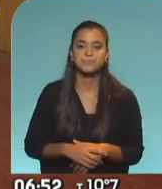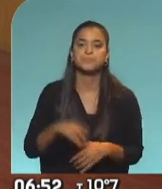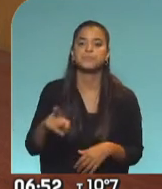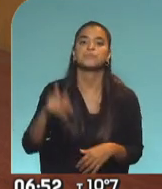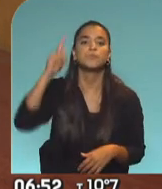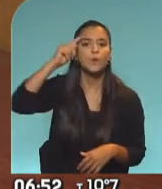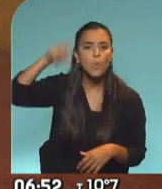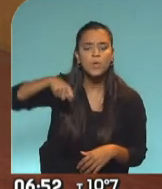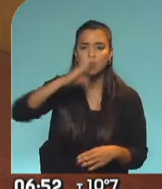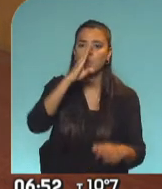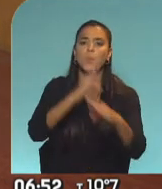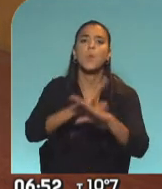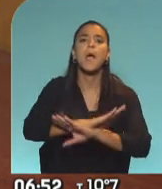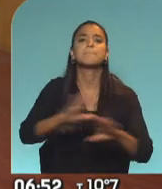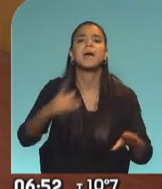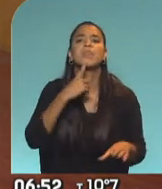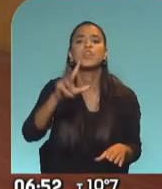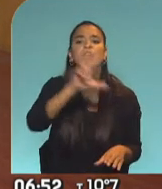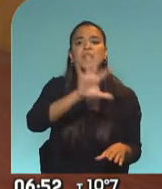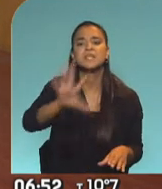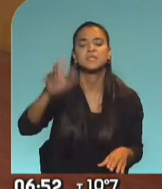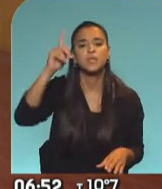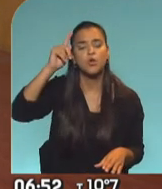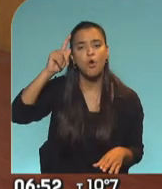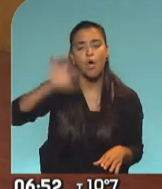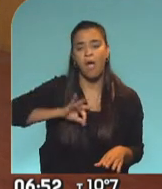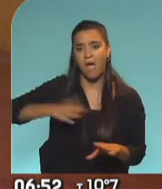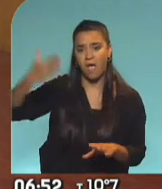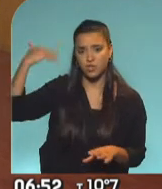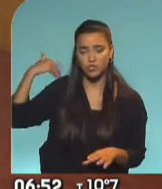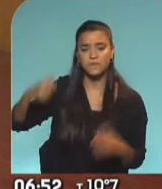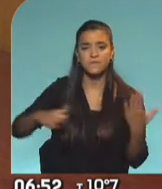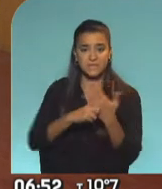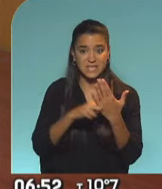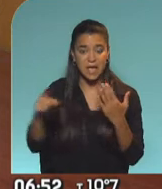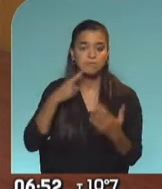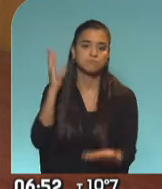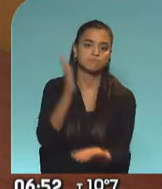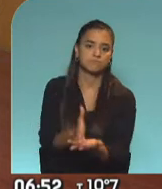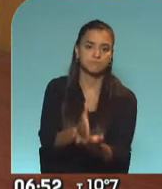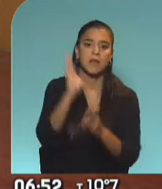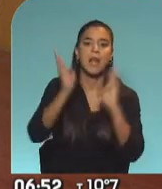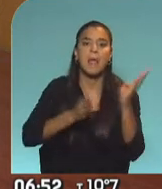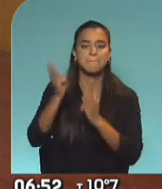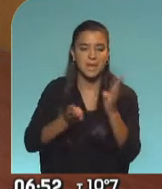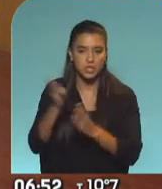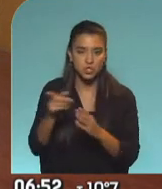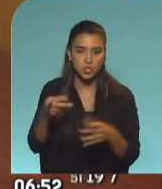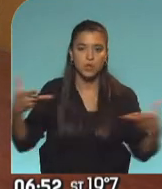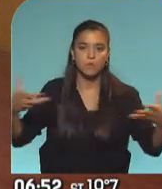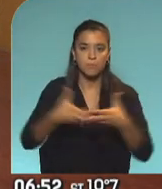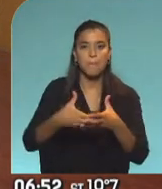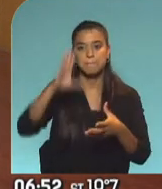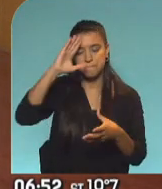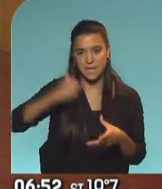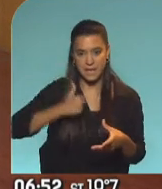Señores jueces, nunca más, esto lo decía hace 35 años el fiscal Estracena en el marco del juicio que condenó a los represores de las justas militares en